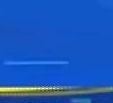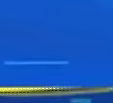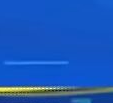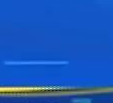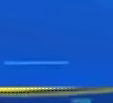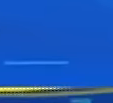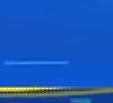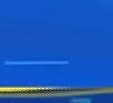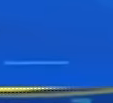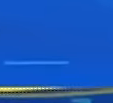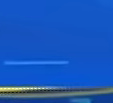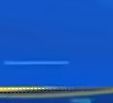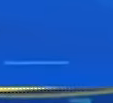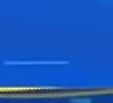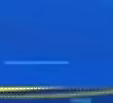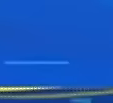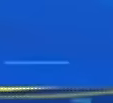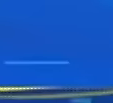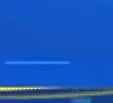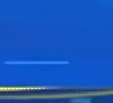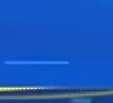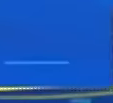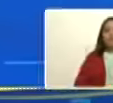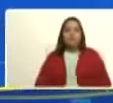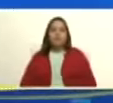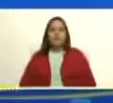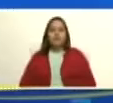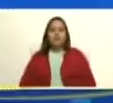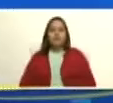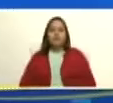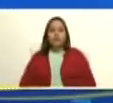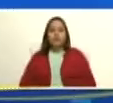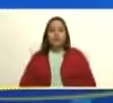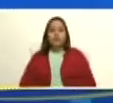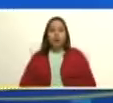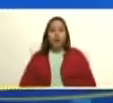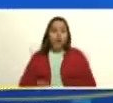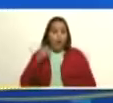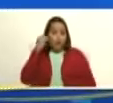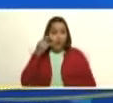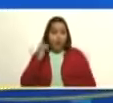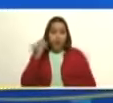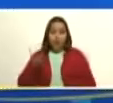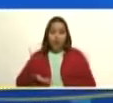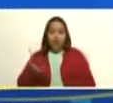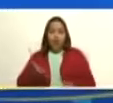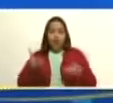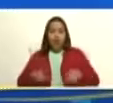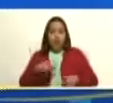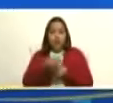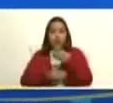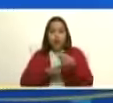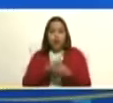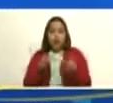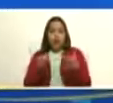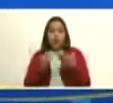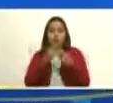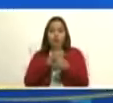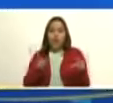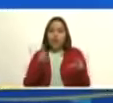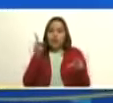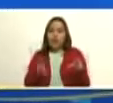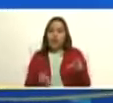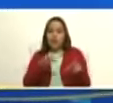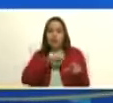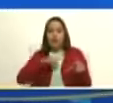venezolana en el marco del bloqueo contra nuestro país. Creo que es loable el esfuerzo que tanto el sector público como el